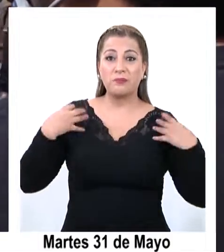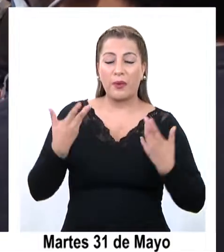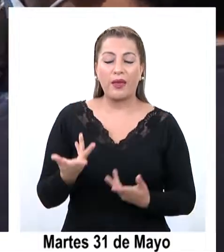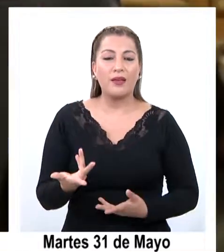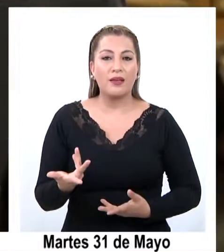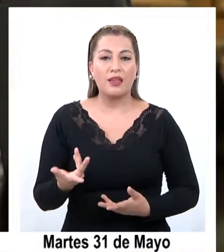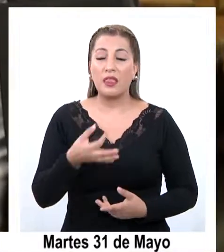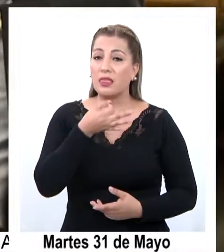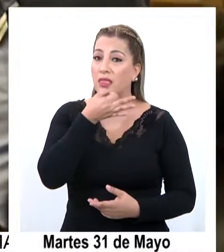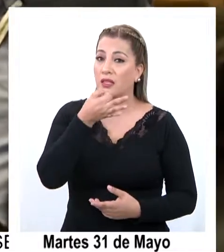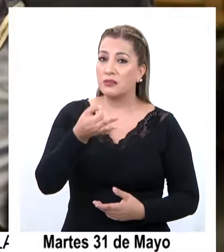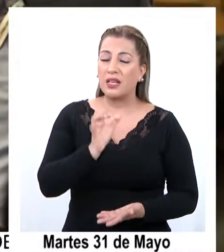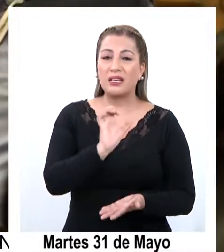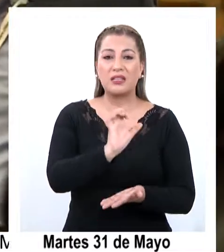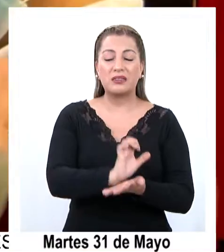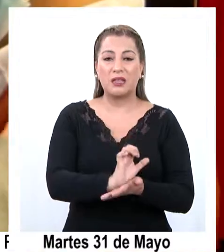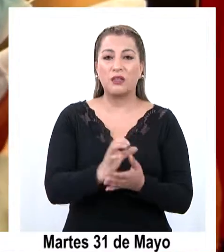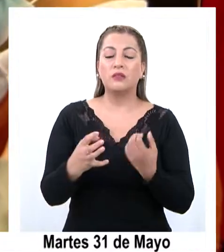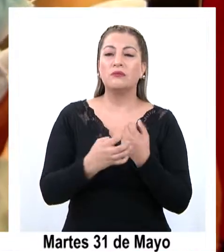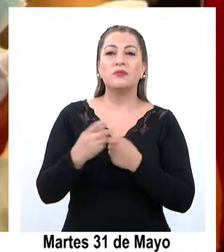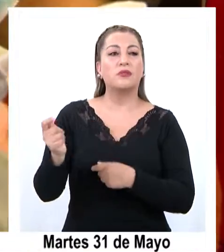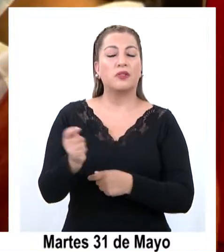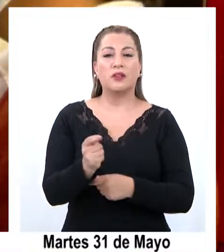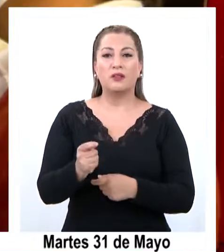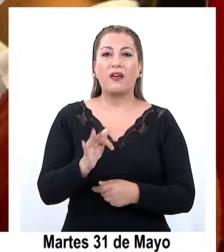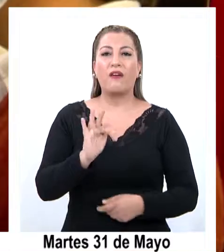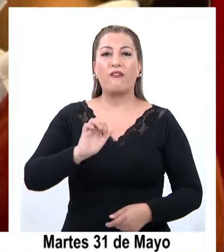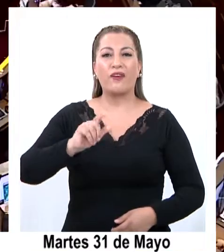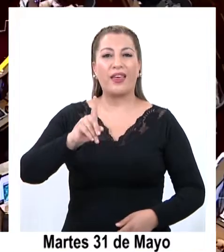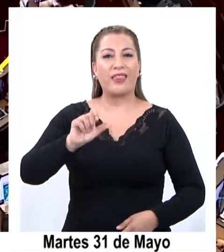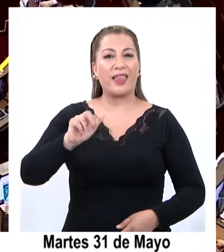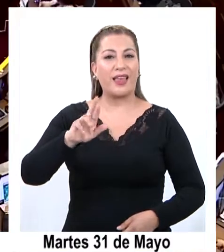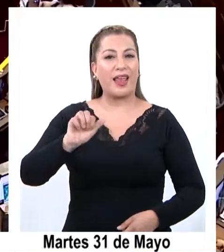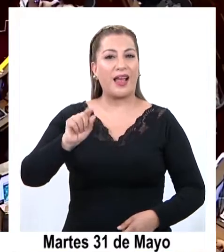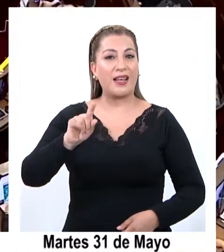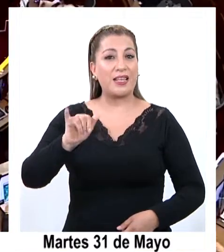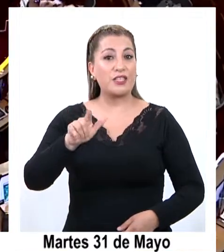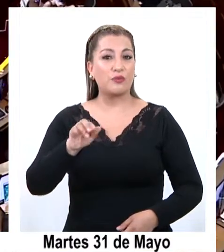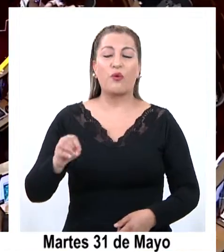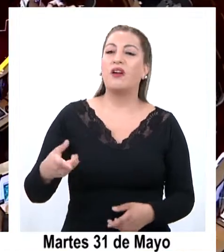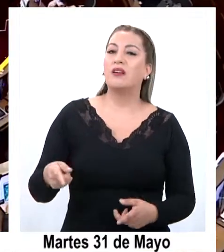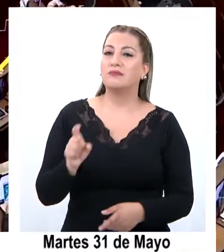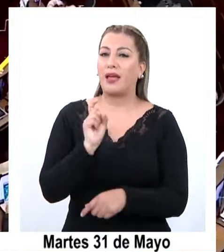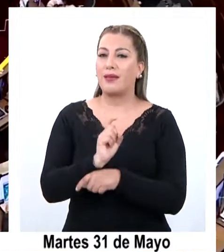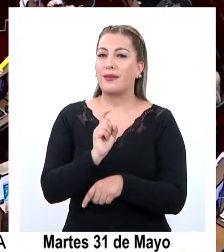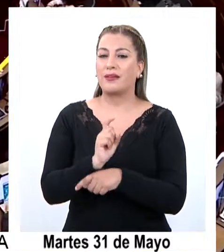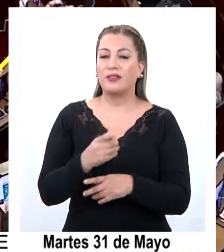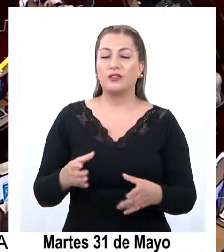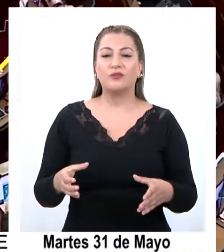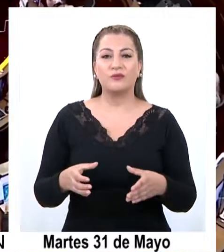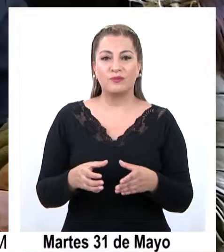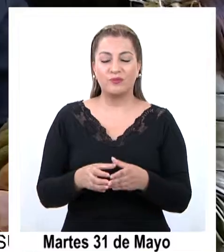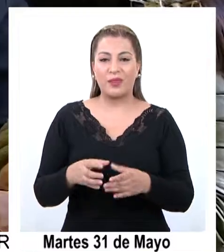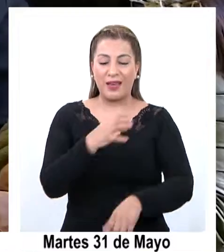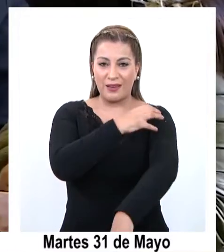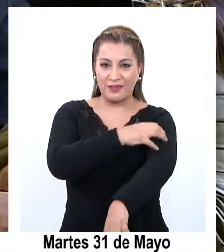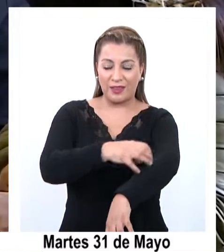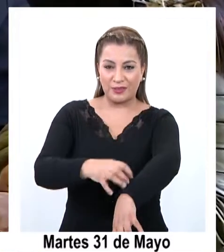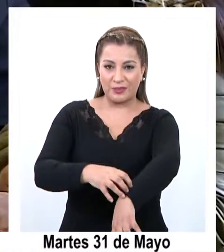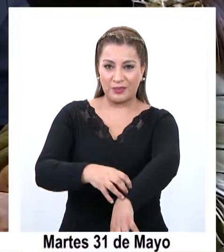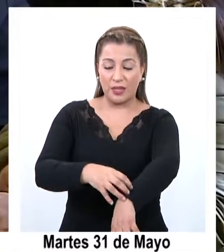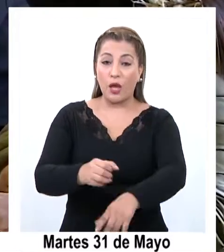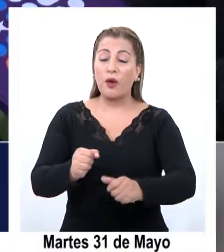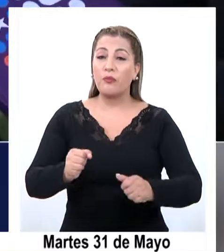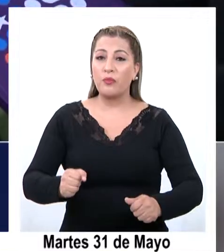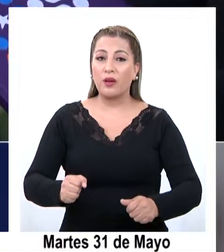Sin embargo, acusa que el Estado regional es un federalismo encubierto y es crítico de la Cámara de las Regiones